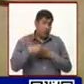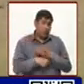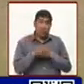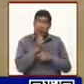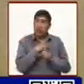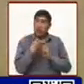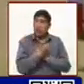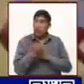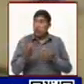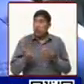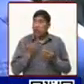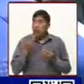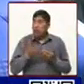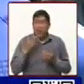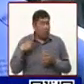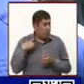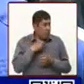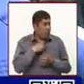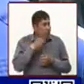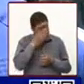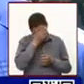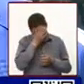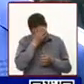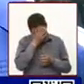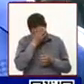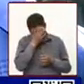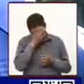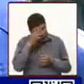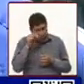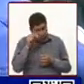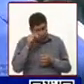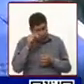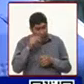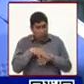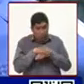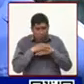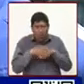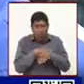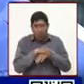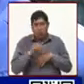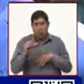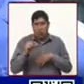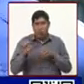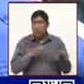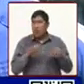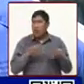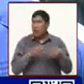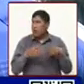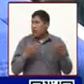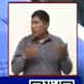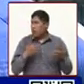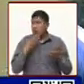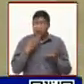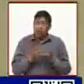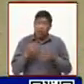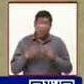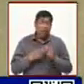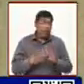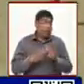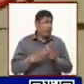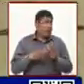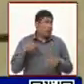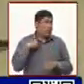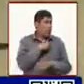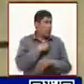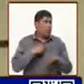una situación fácil. Nosotros vamos a hacer lo de siempre, no vamos a conformar con poco, sino que vamos a hacer una buena representación, vamos